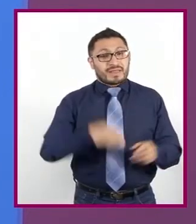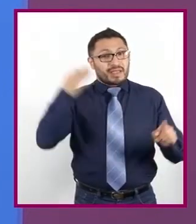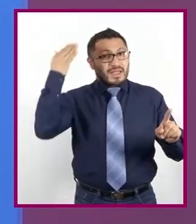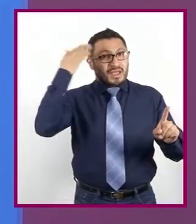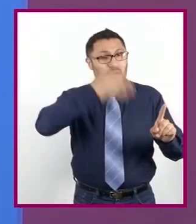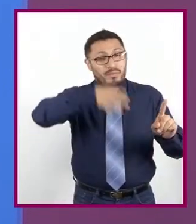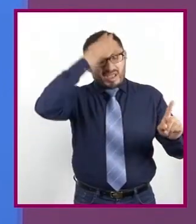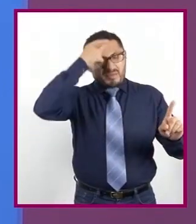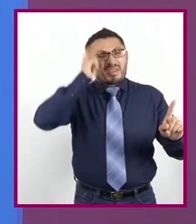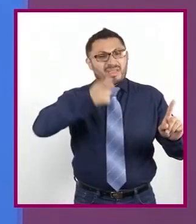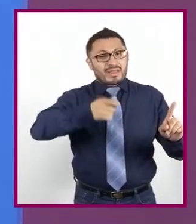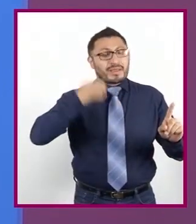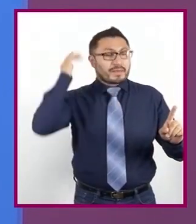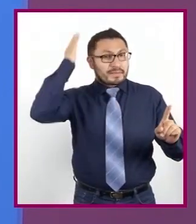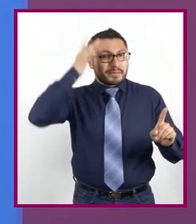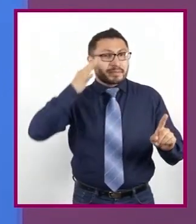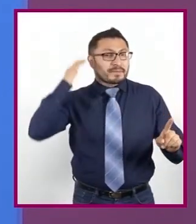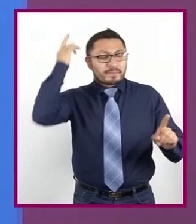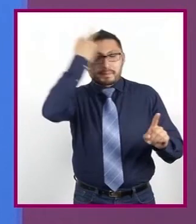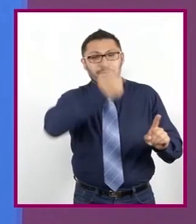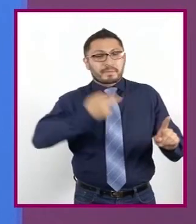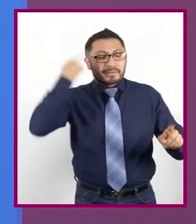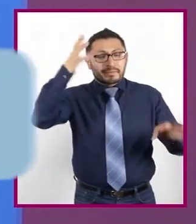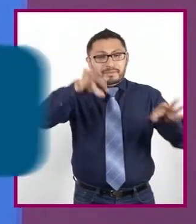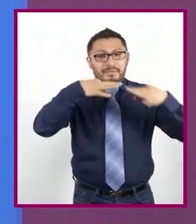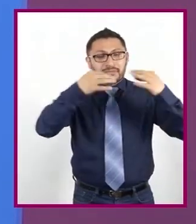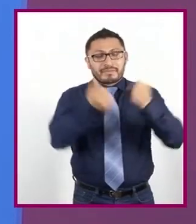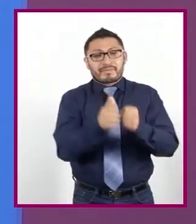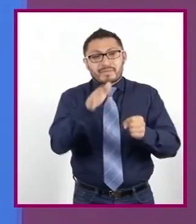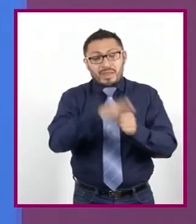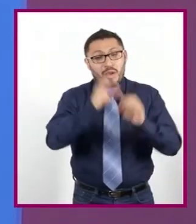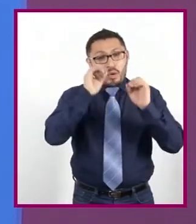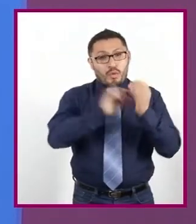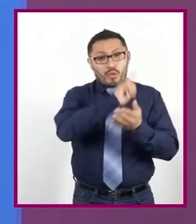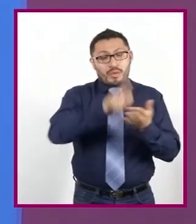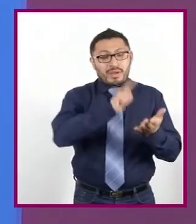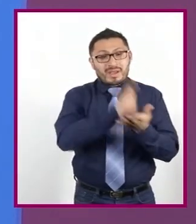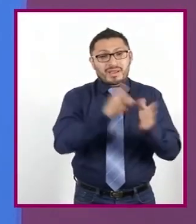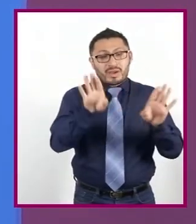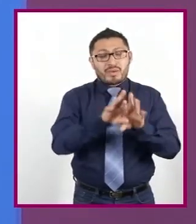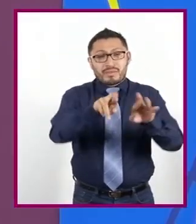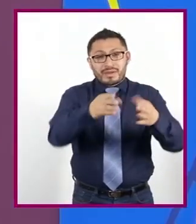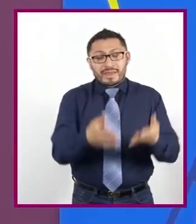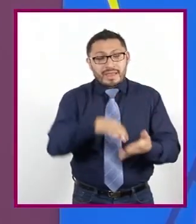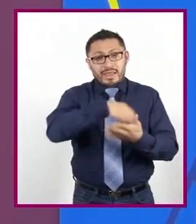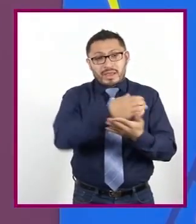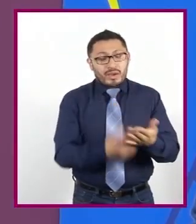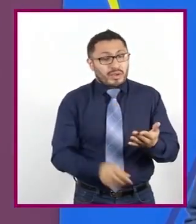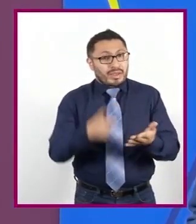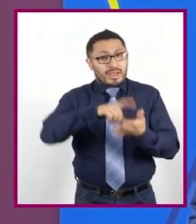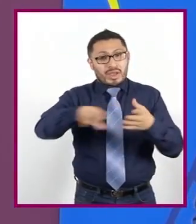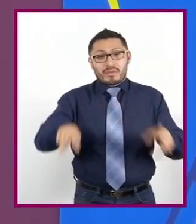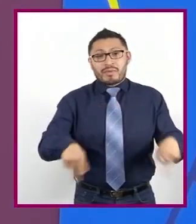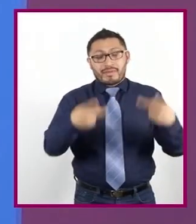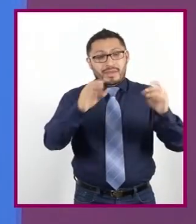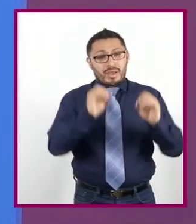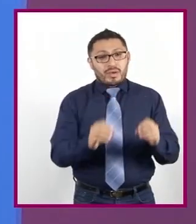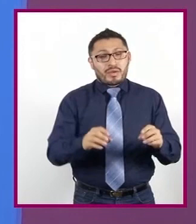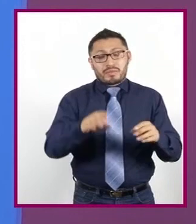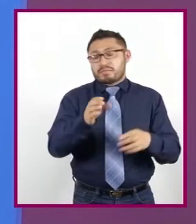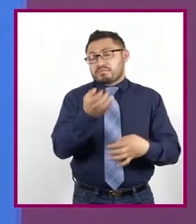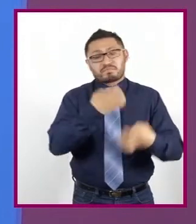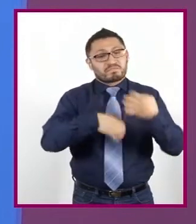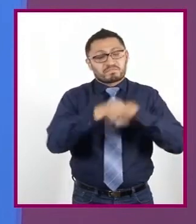fue analiza documentos administrativos o legales como recibos, contratos de compra-venta o